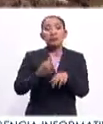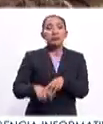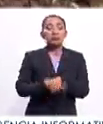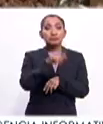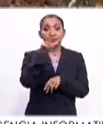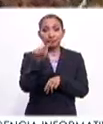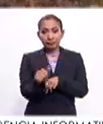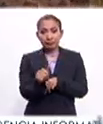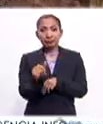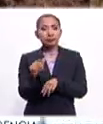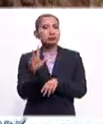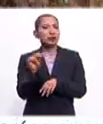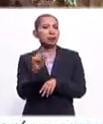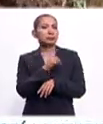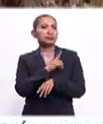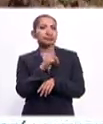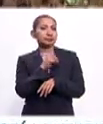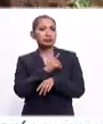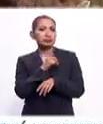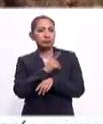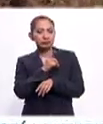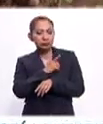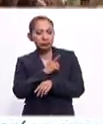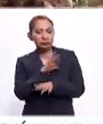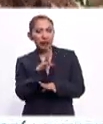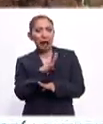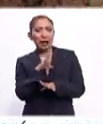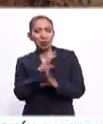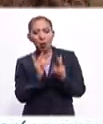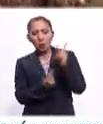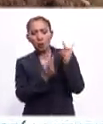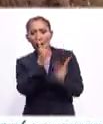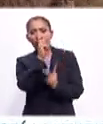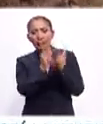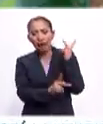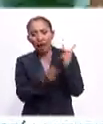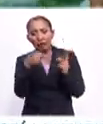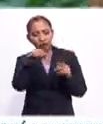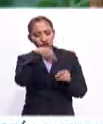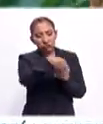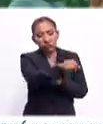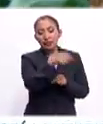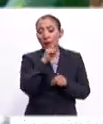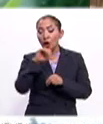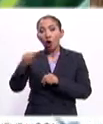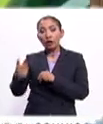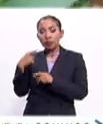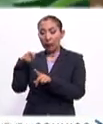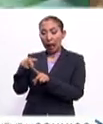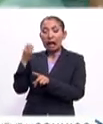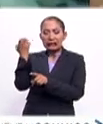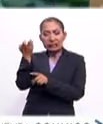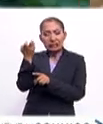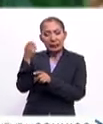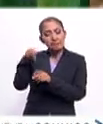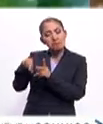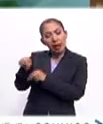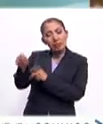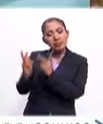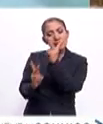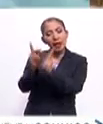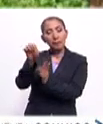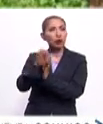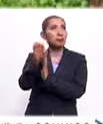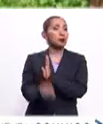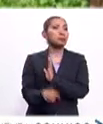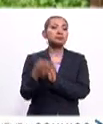luego, no solo digamos, hay estas plantas inducidas, sino plantas que se siembran ex profeso, como pueden